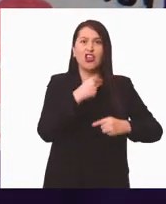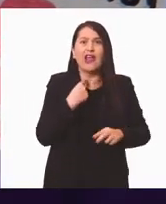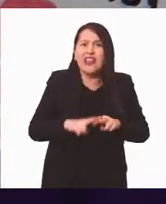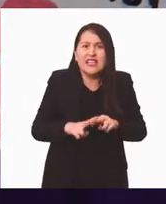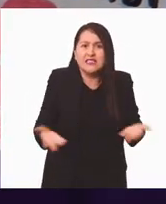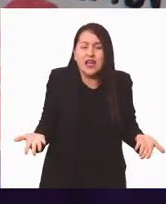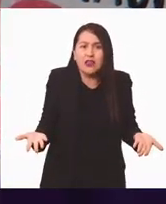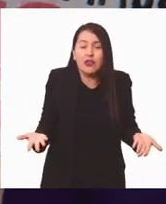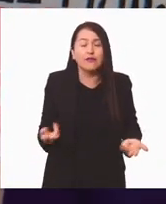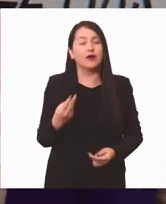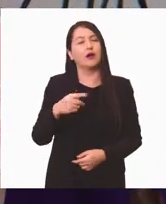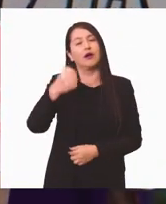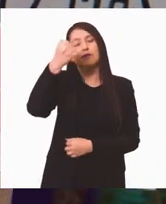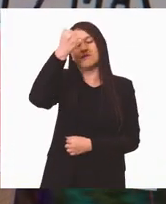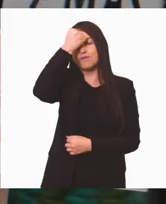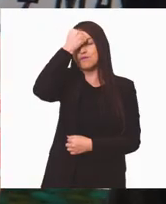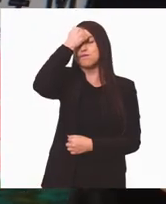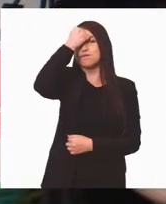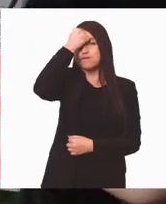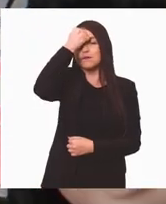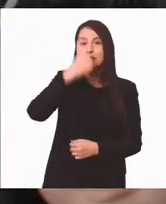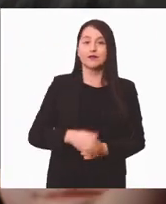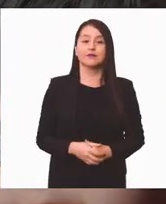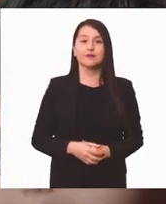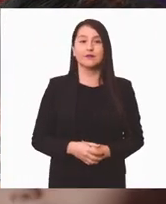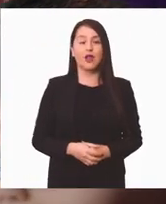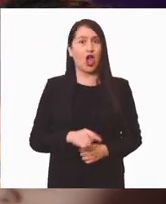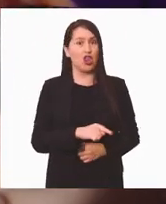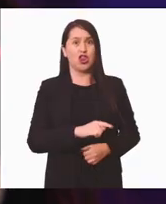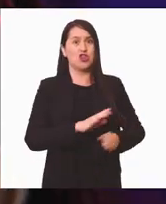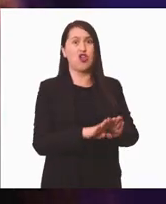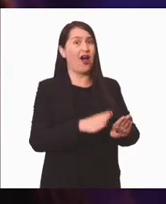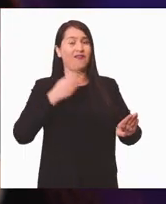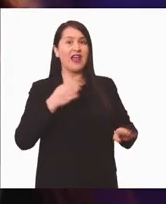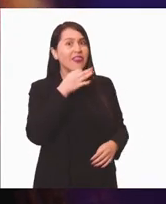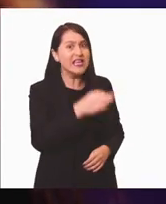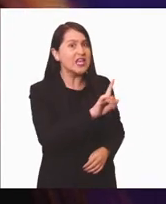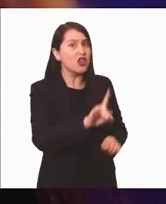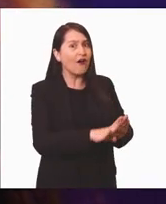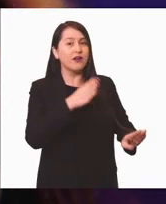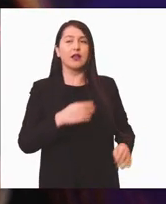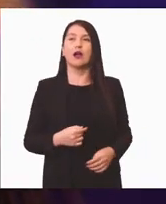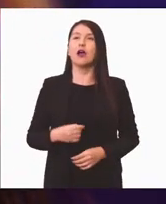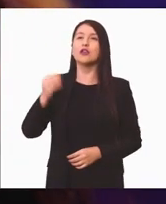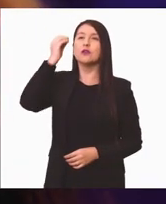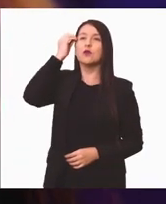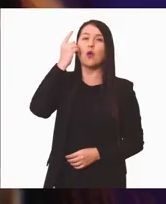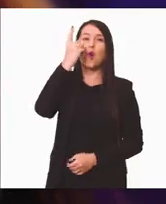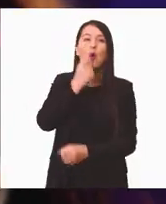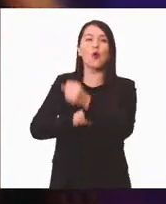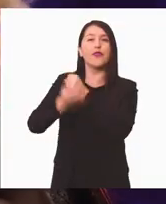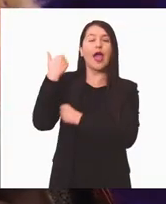hacen? Dios mío, que son porfiados. No abrir, no abrir. Dice no abrir. Hace un año, perdí algo muy